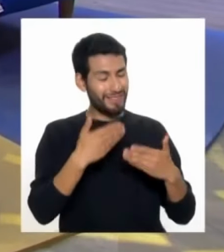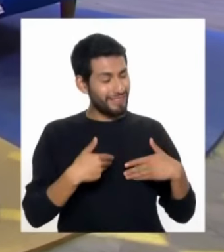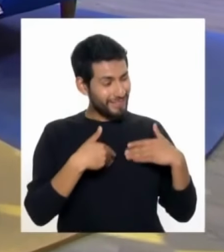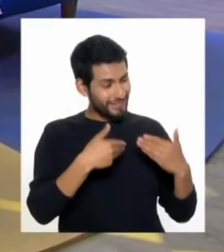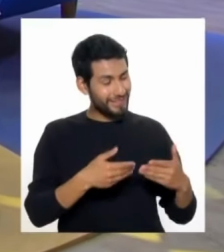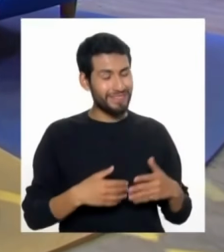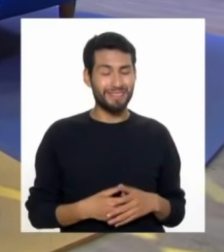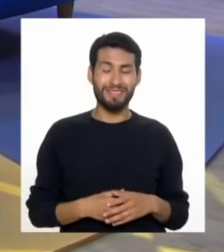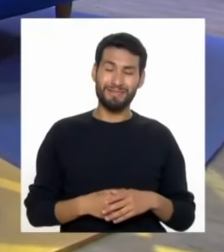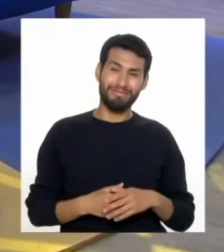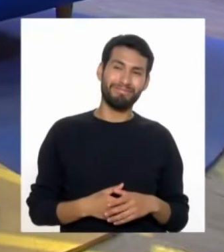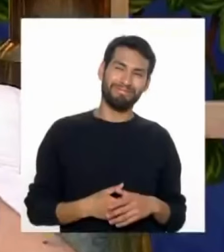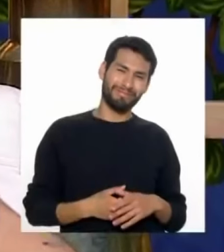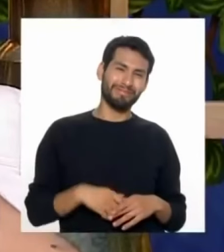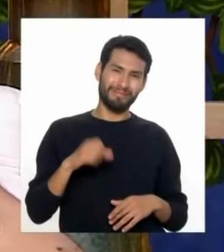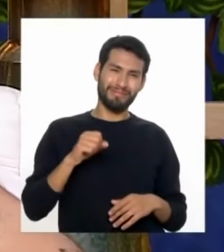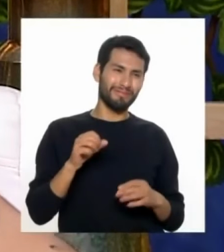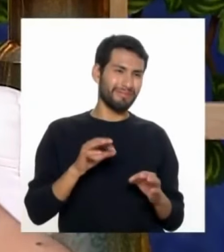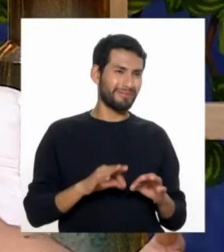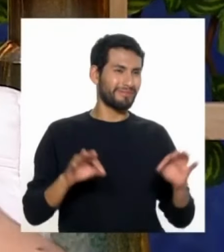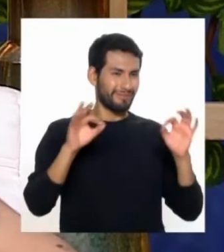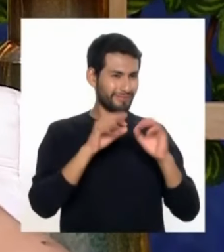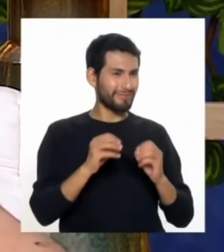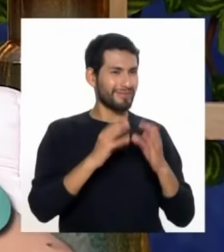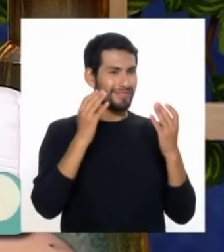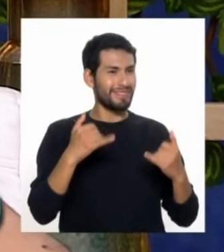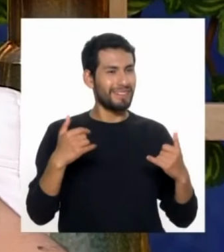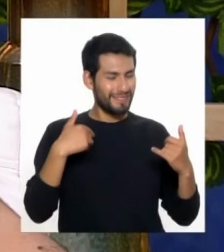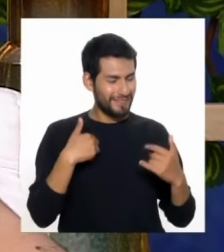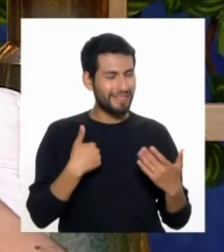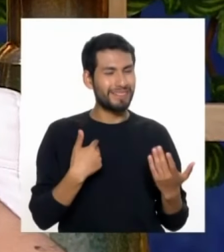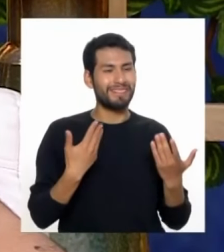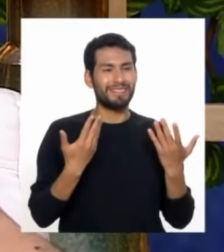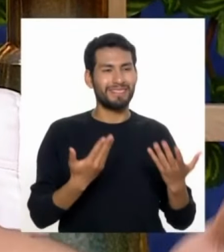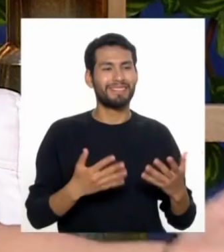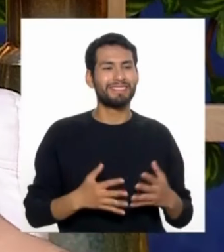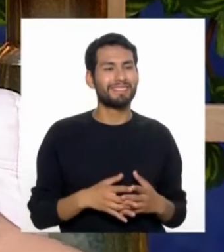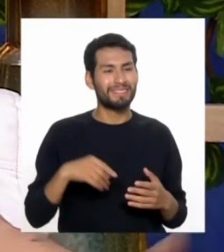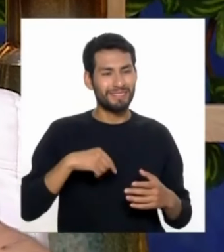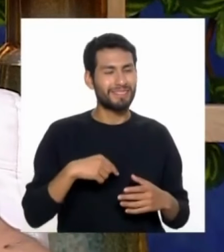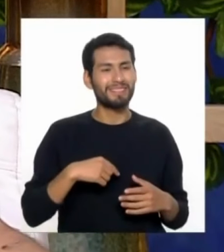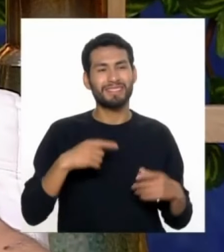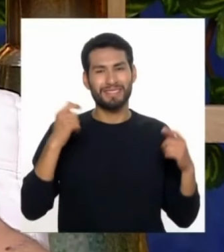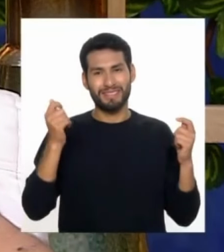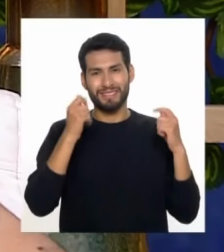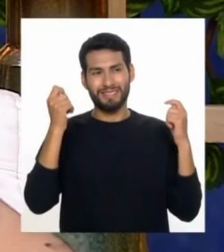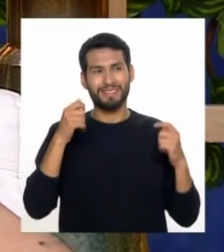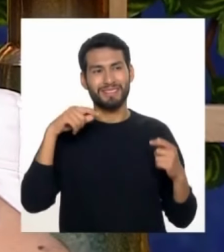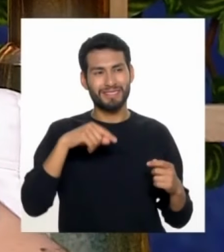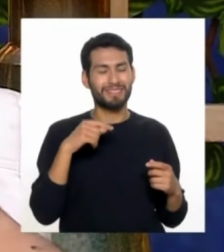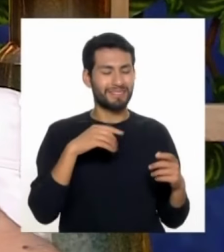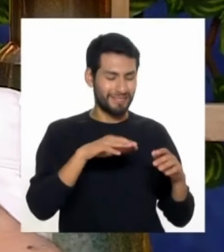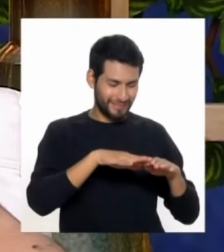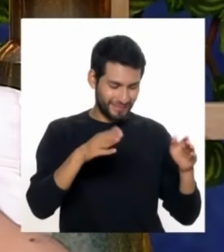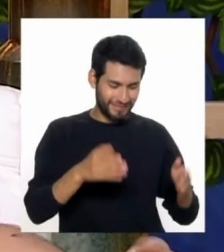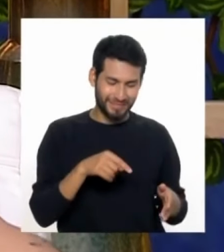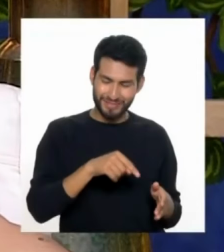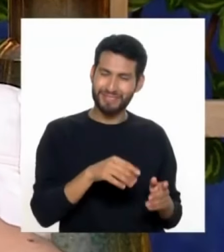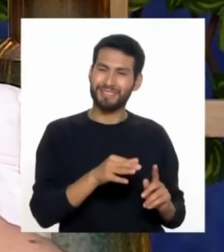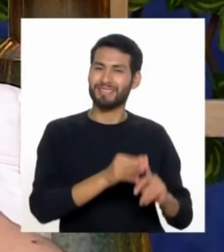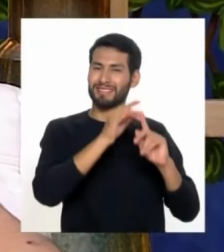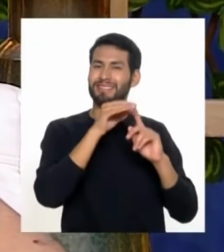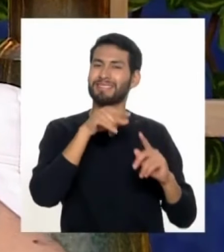invitación. Sí, es un día muy importante y festivo para nosotros. Estamos celebrando justamente a nuestro instrumento bandera